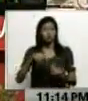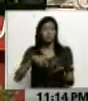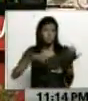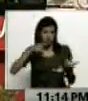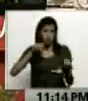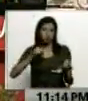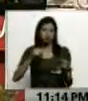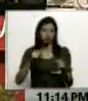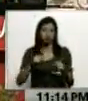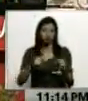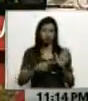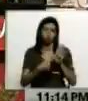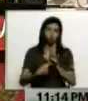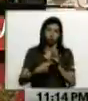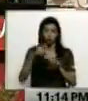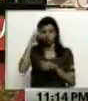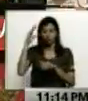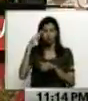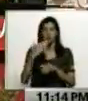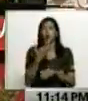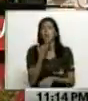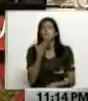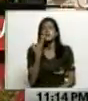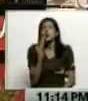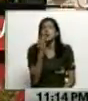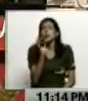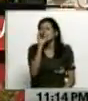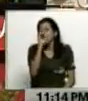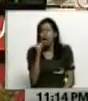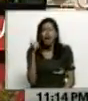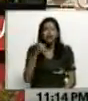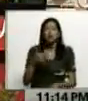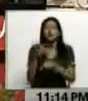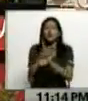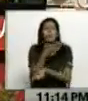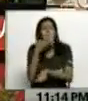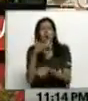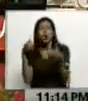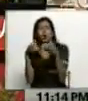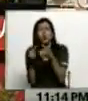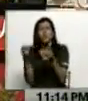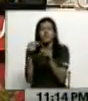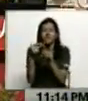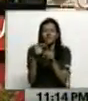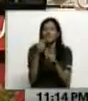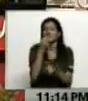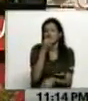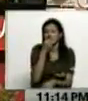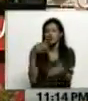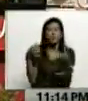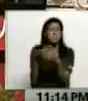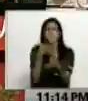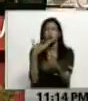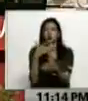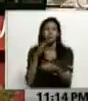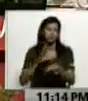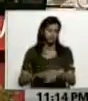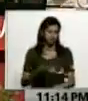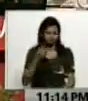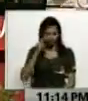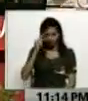yo lo otro Es que él dijo claro los 40 años son los mejores 40 años para él y para los cellan robaron Como nadie en